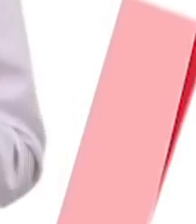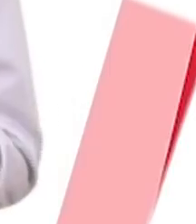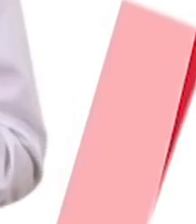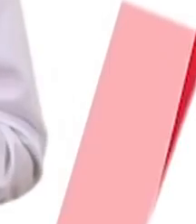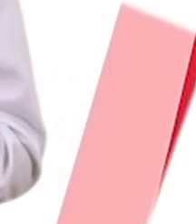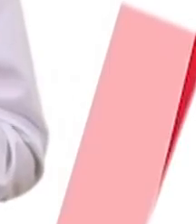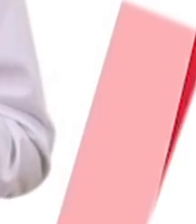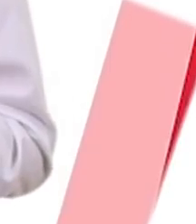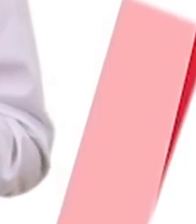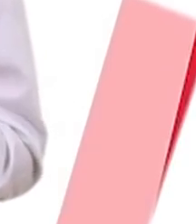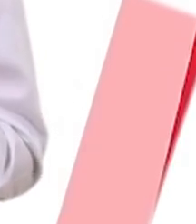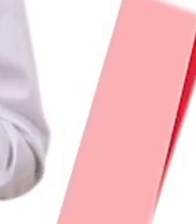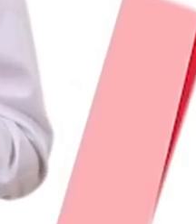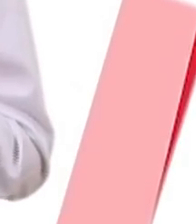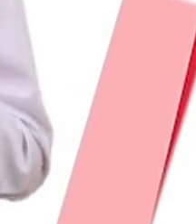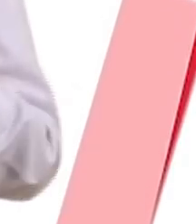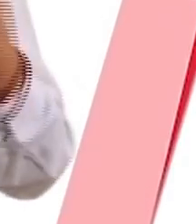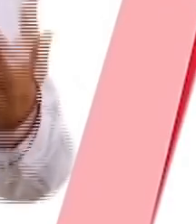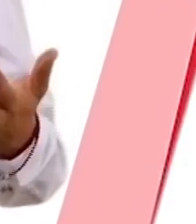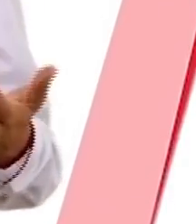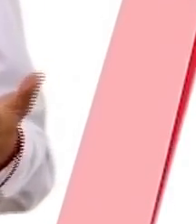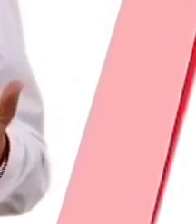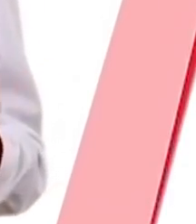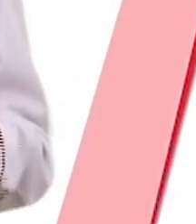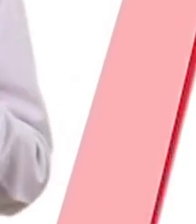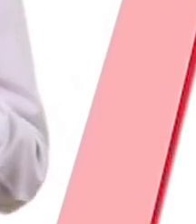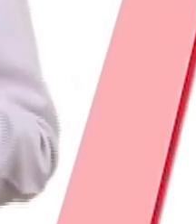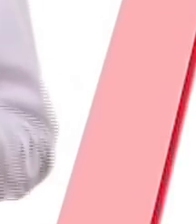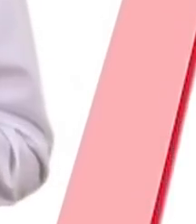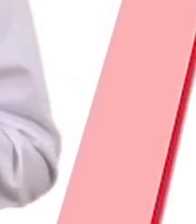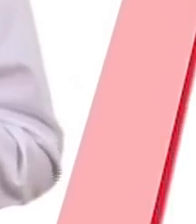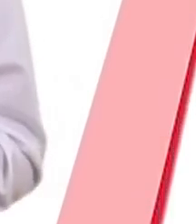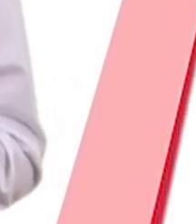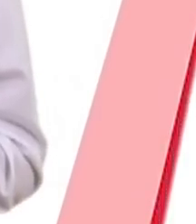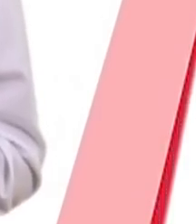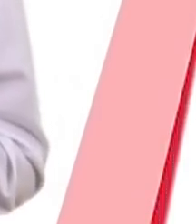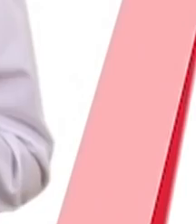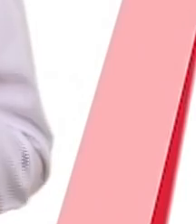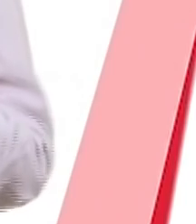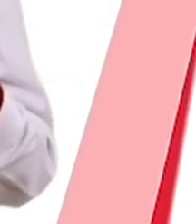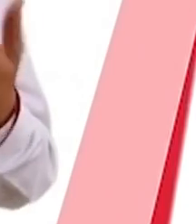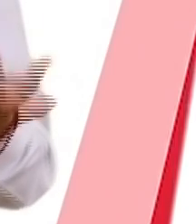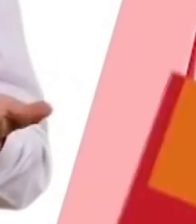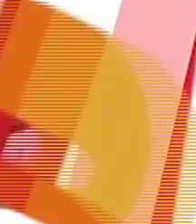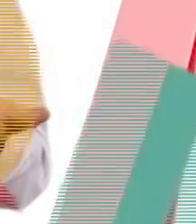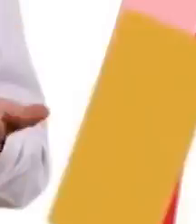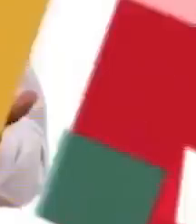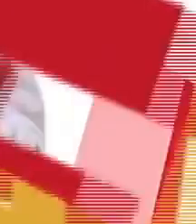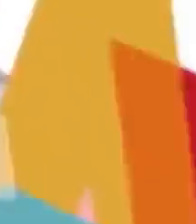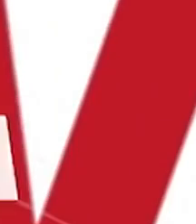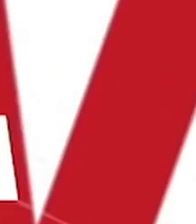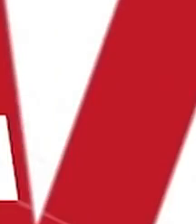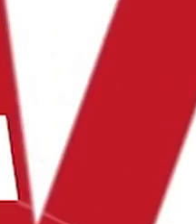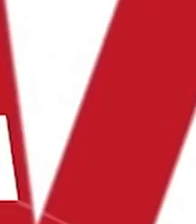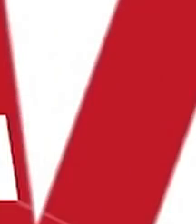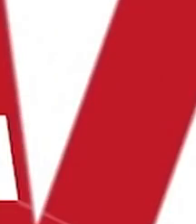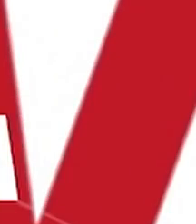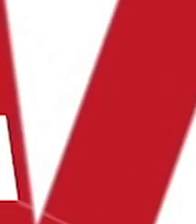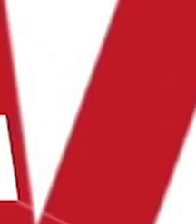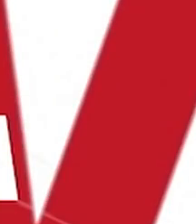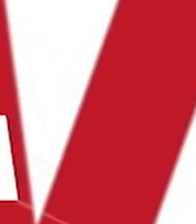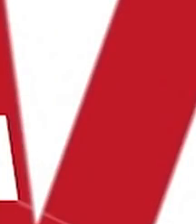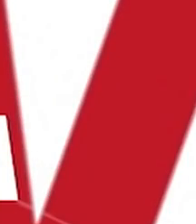medio de la actividad física y mental, promoviendo su salud y su bienestar integral. Buena Vida, de lunes a